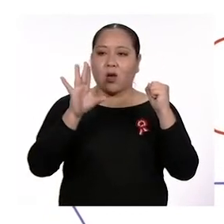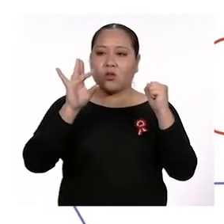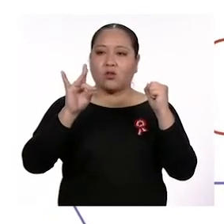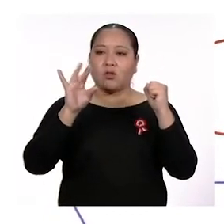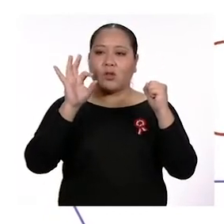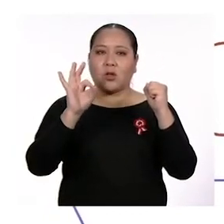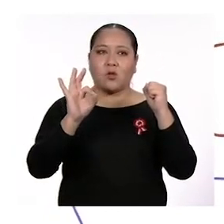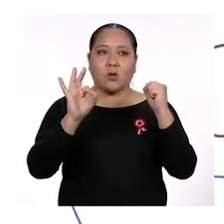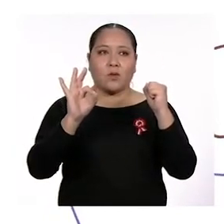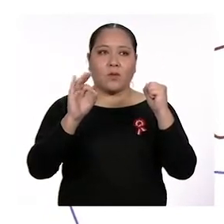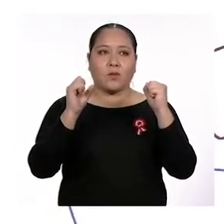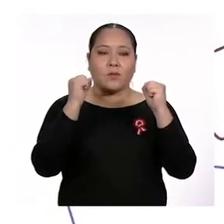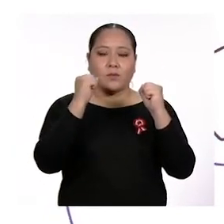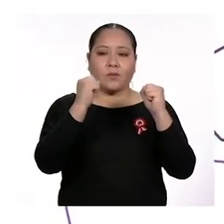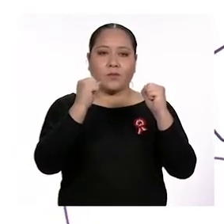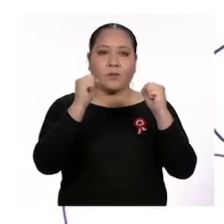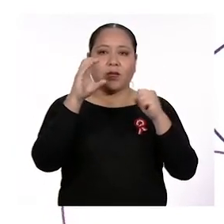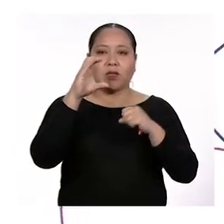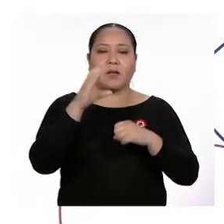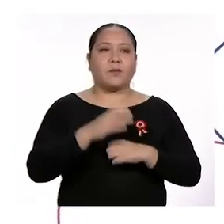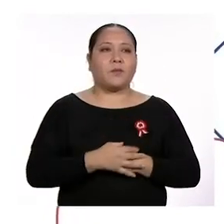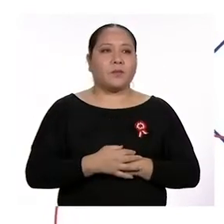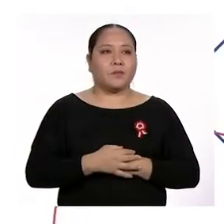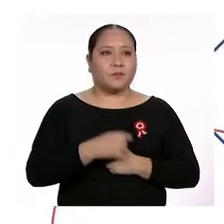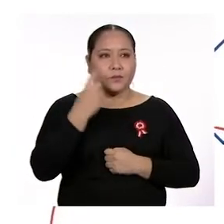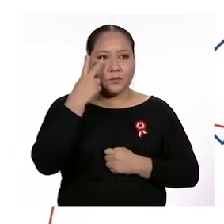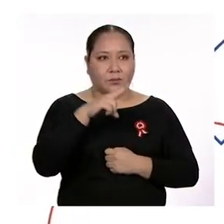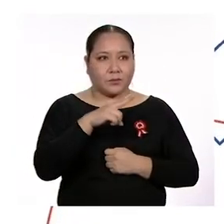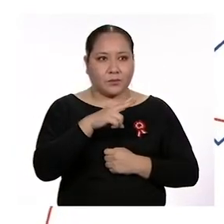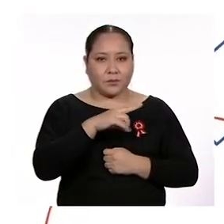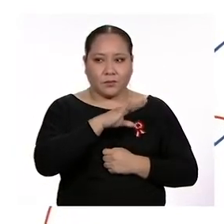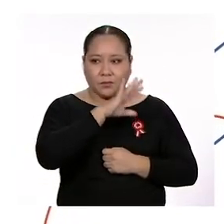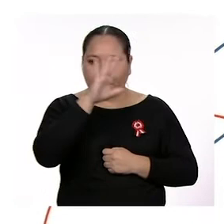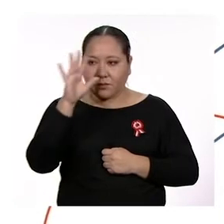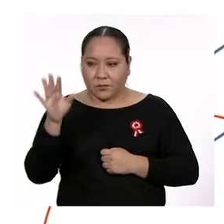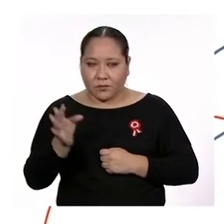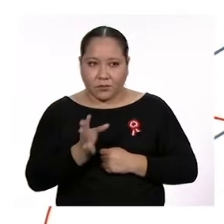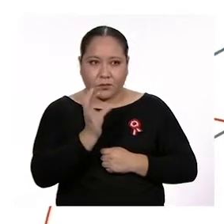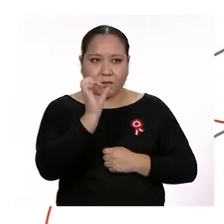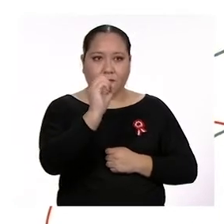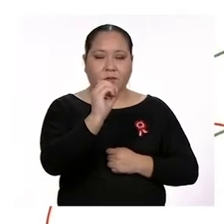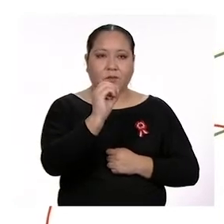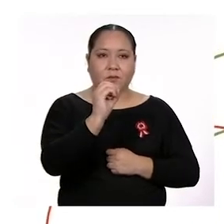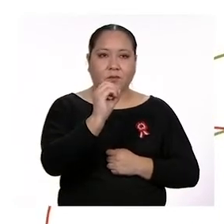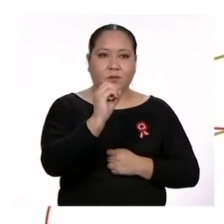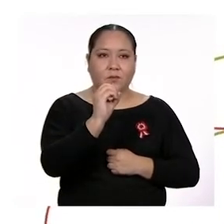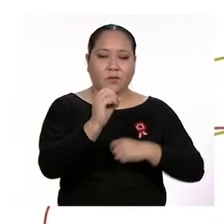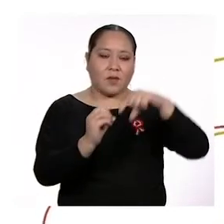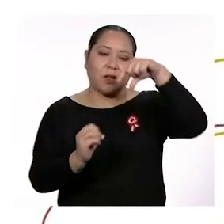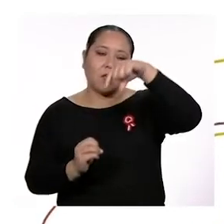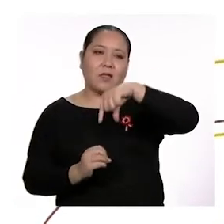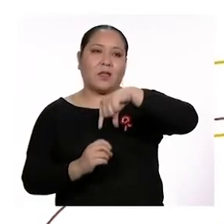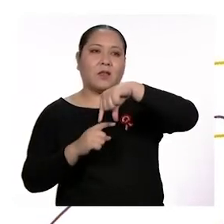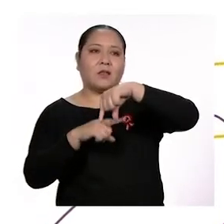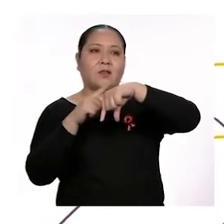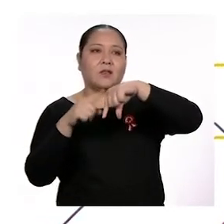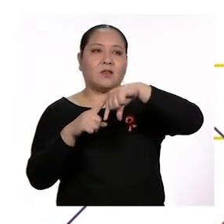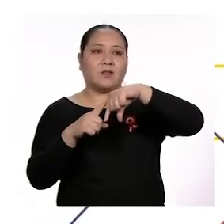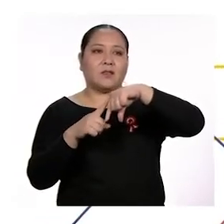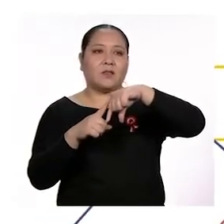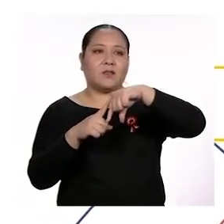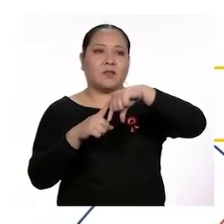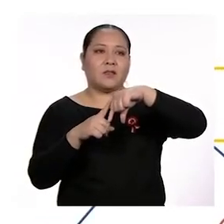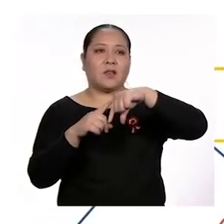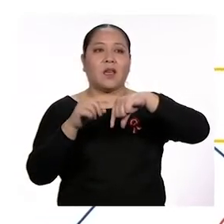representamos con la letra C. Y como vemos en la recta numérica, en este caso la intersección es de los